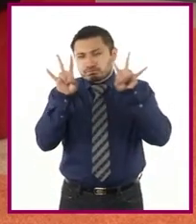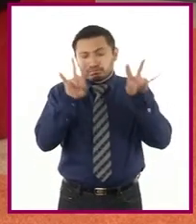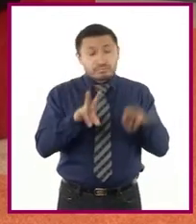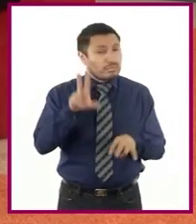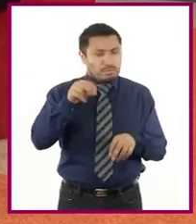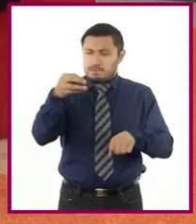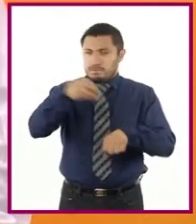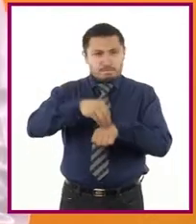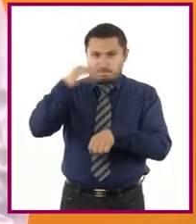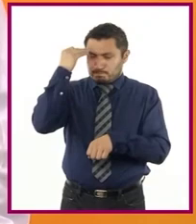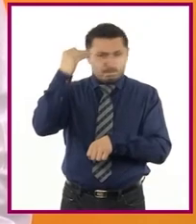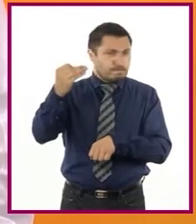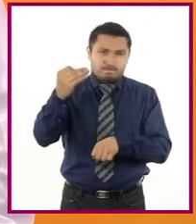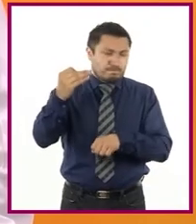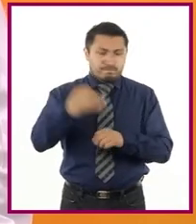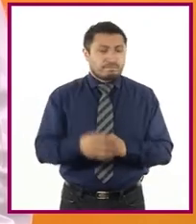tiempo.